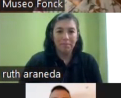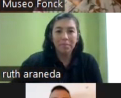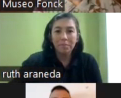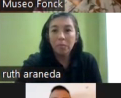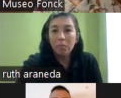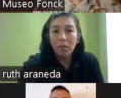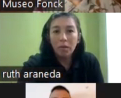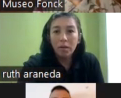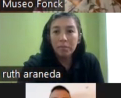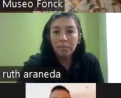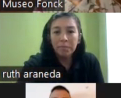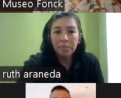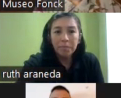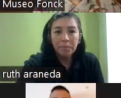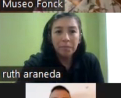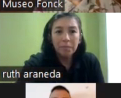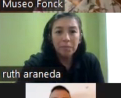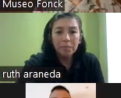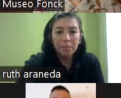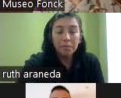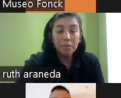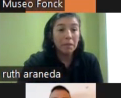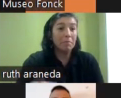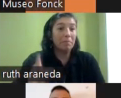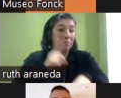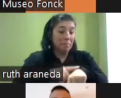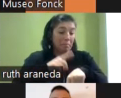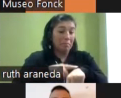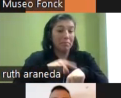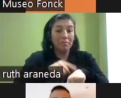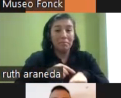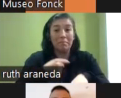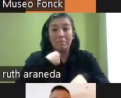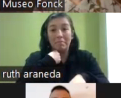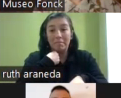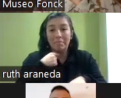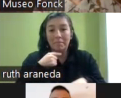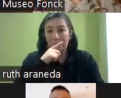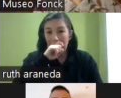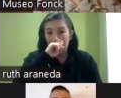Bueno, en honor al tiempo, como decías tú,